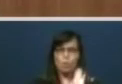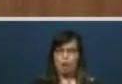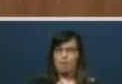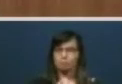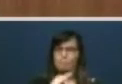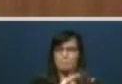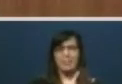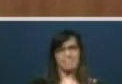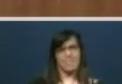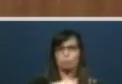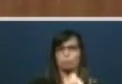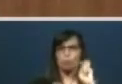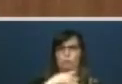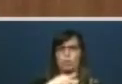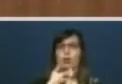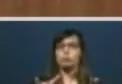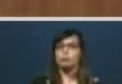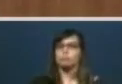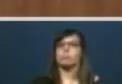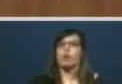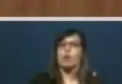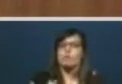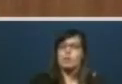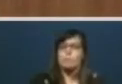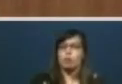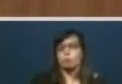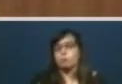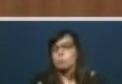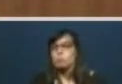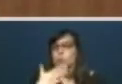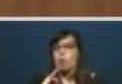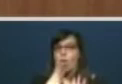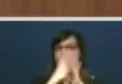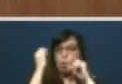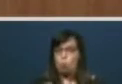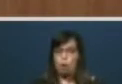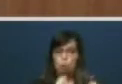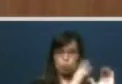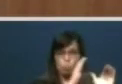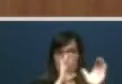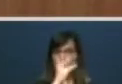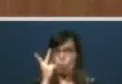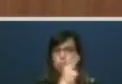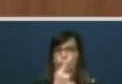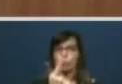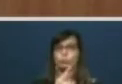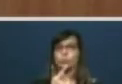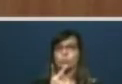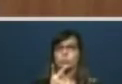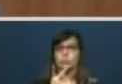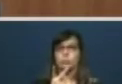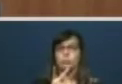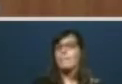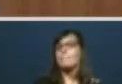becas para lo que ofrecemos un posible acuerdo a los grupos parlamentarios de esta cámara a partir de las siguientes